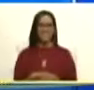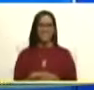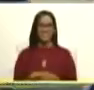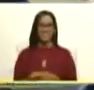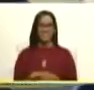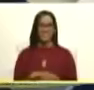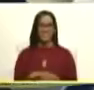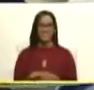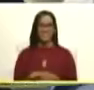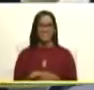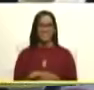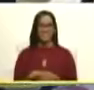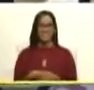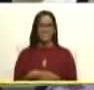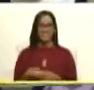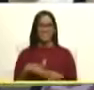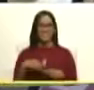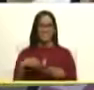Me mareó.